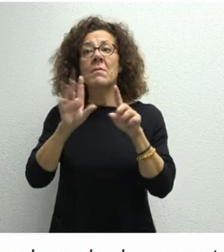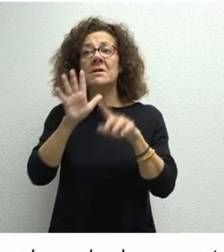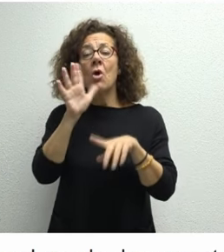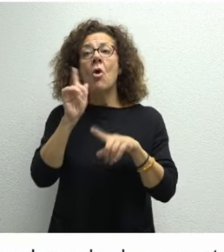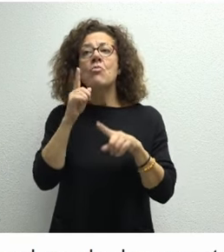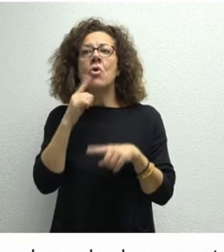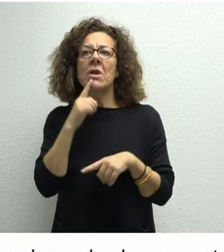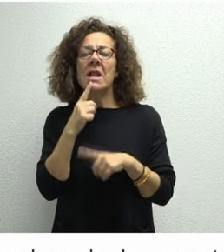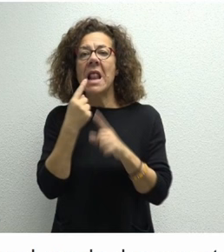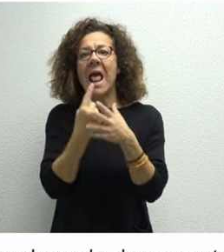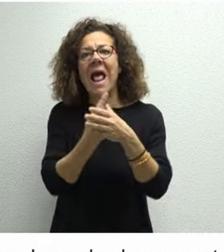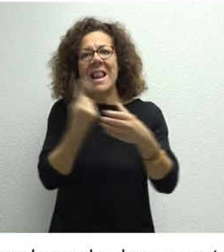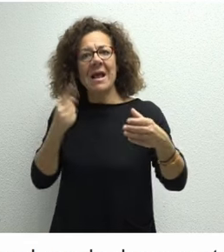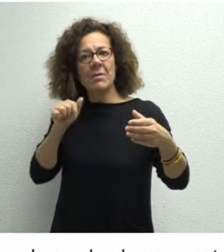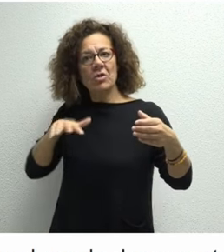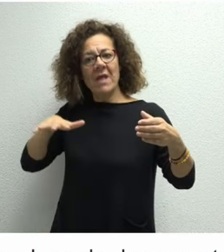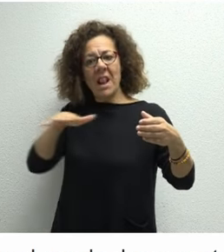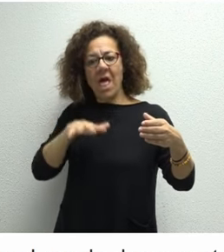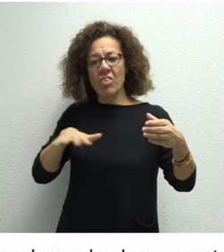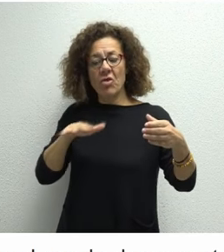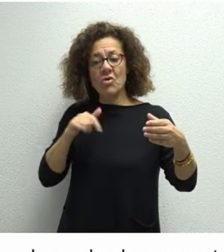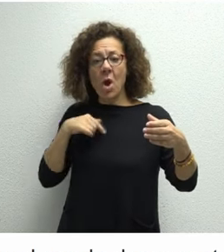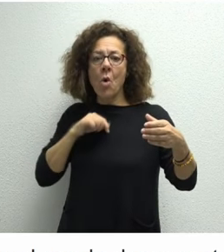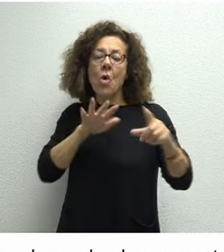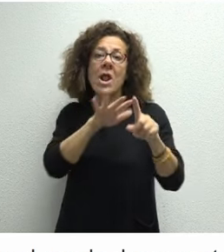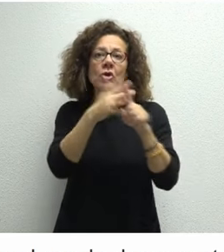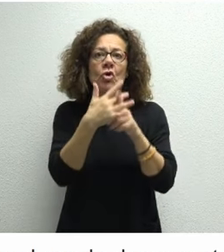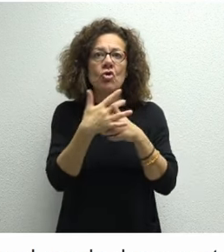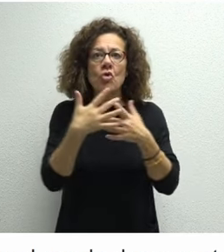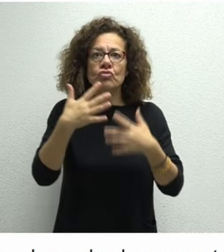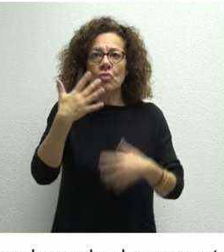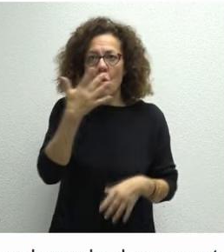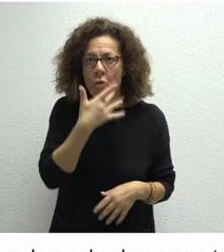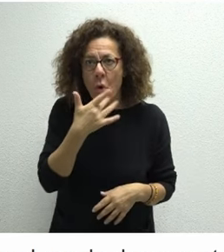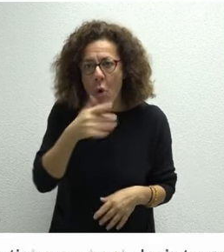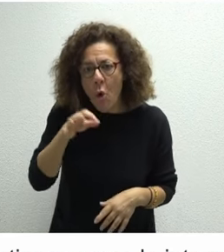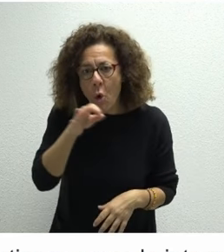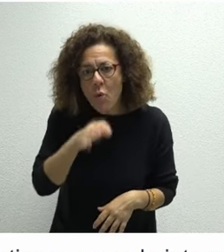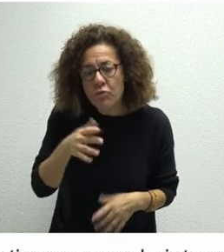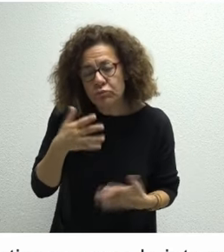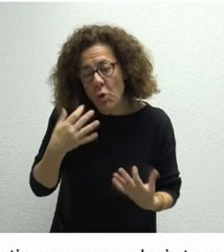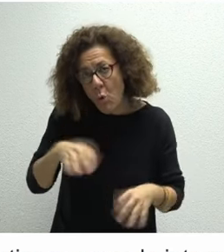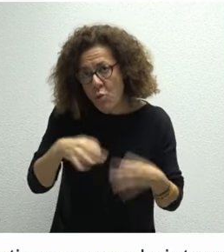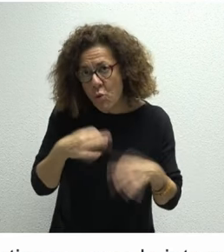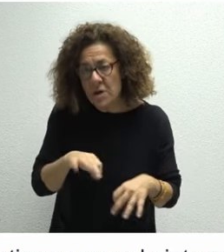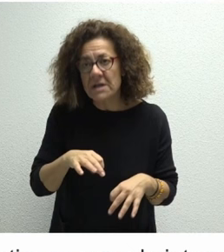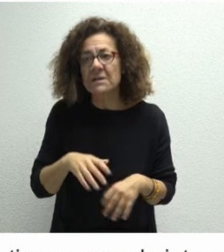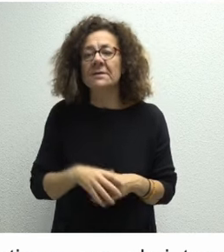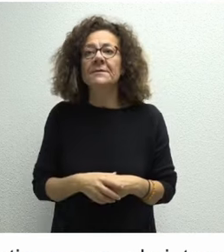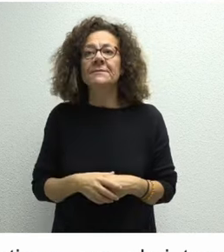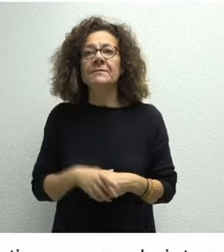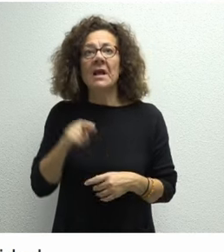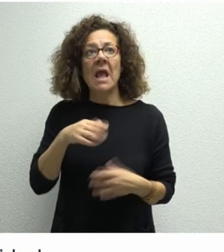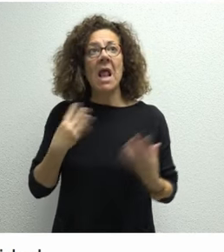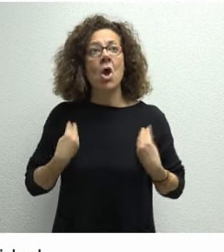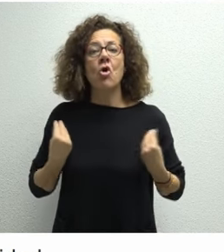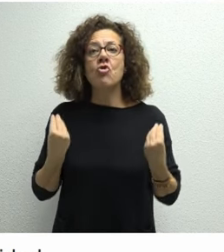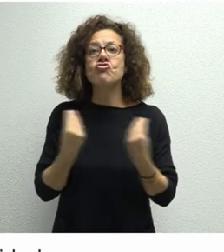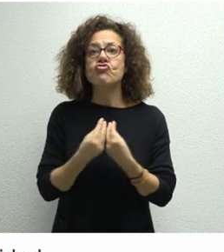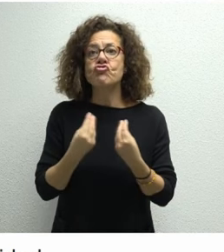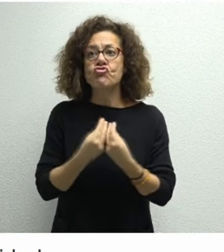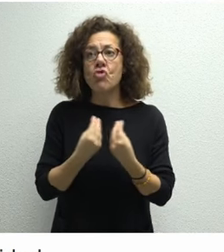del alejamiento de la zona eh o entornos comunes donde habitualmente eh convivía